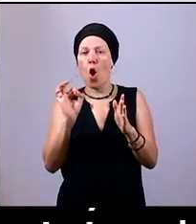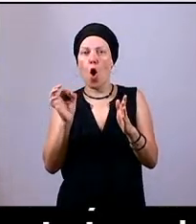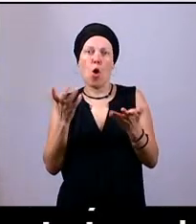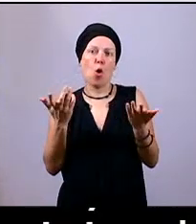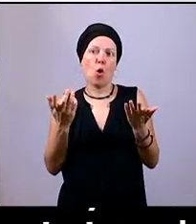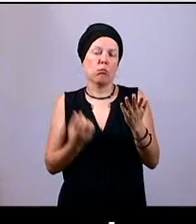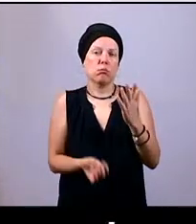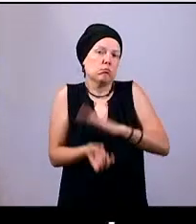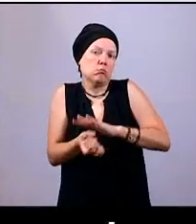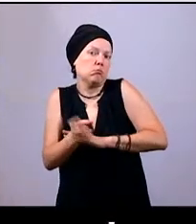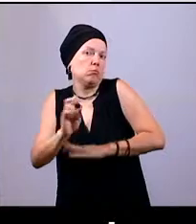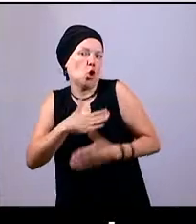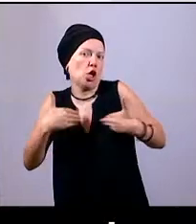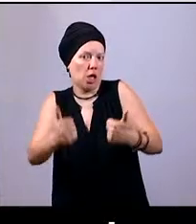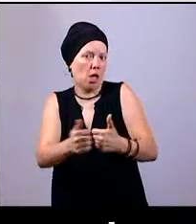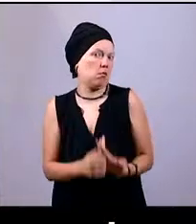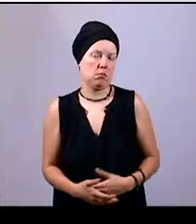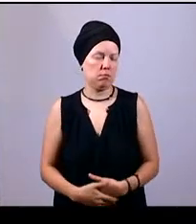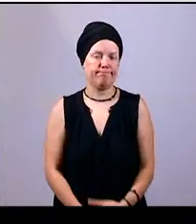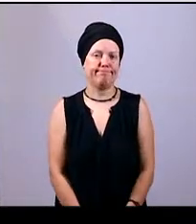desequilibrios.